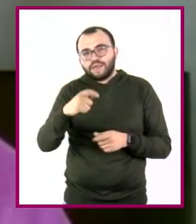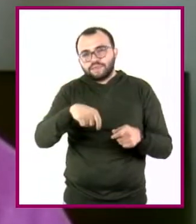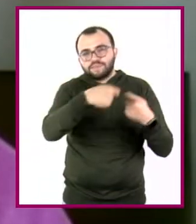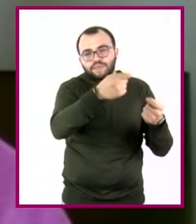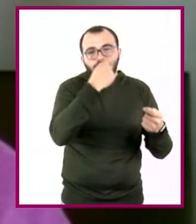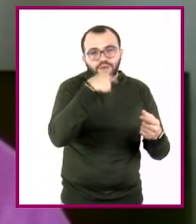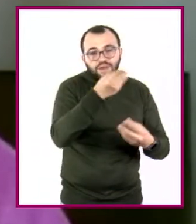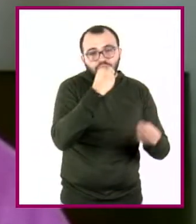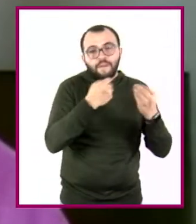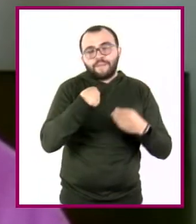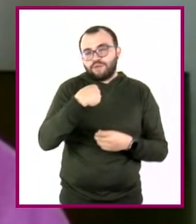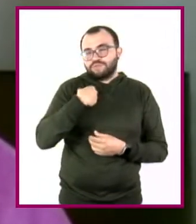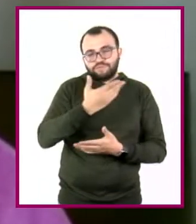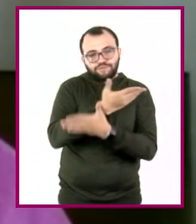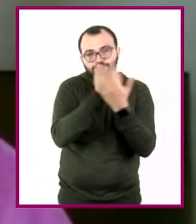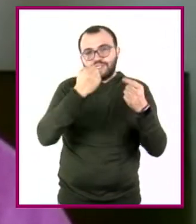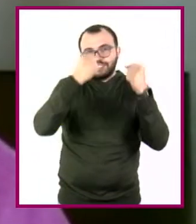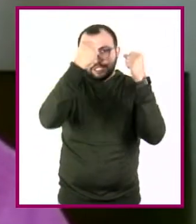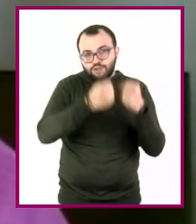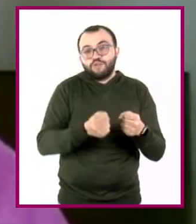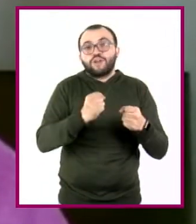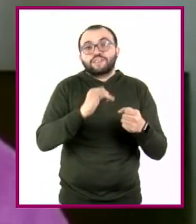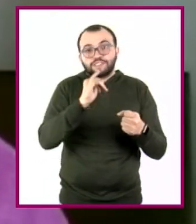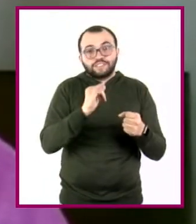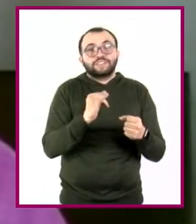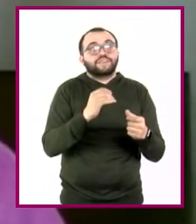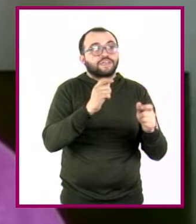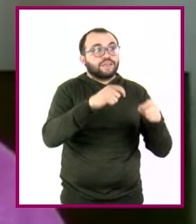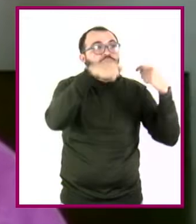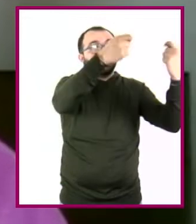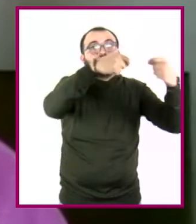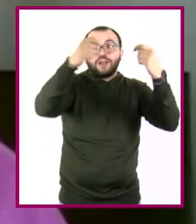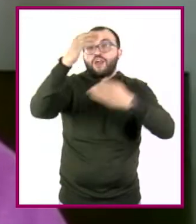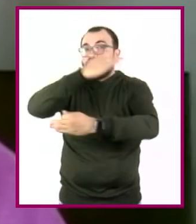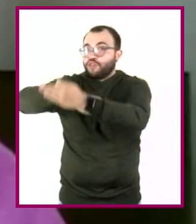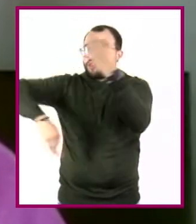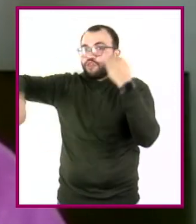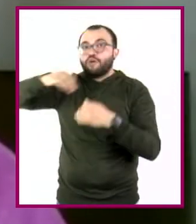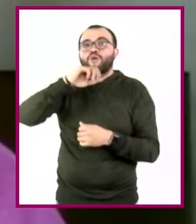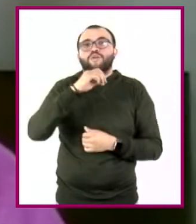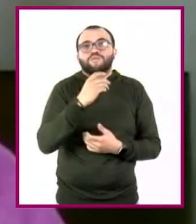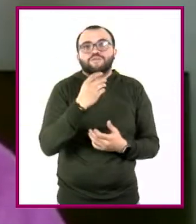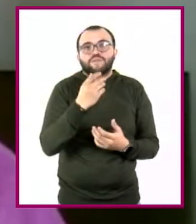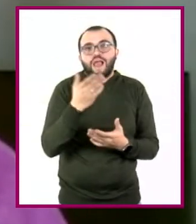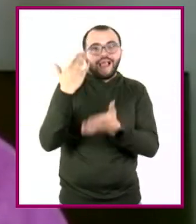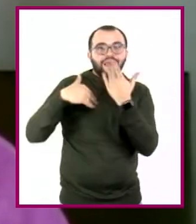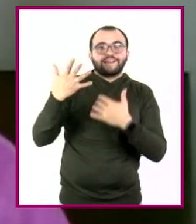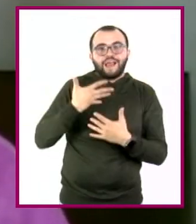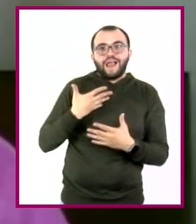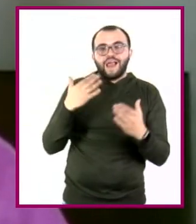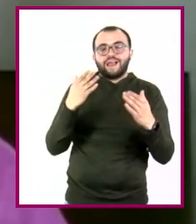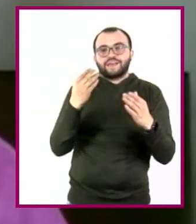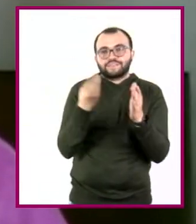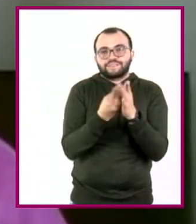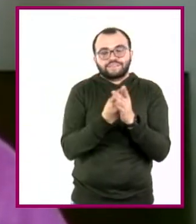a todos los que solía llegar este apoyo cuando había clases presenciales, ¿no?